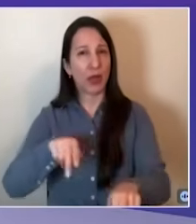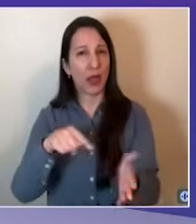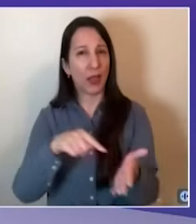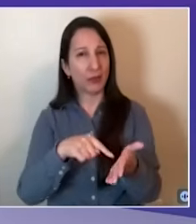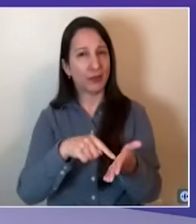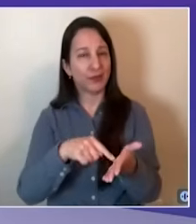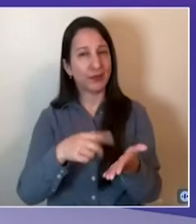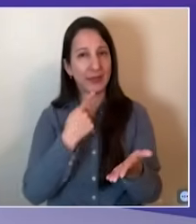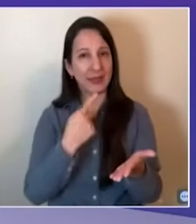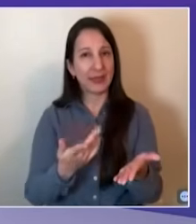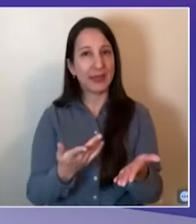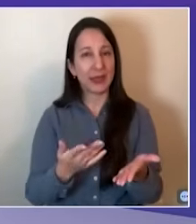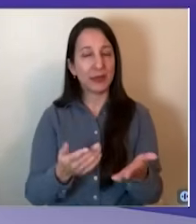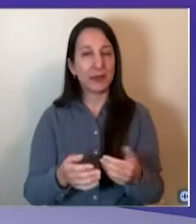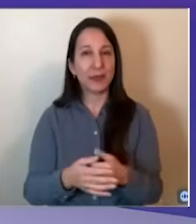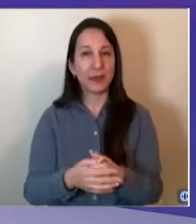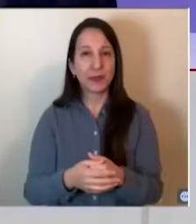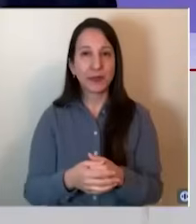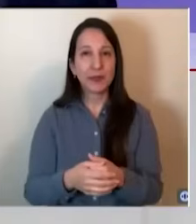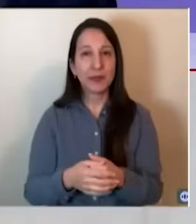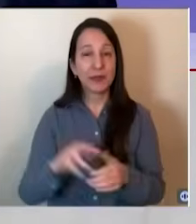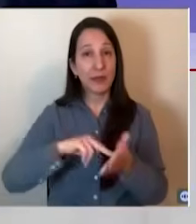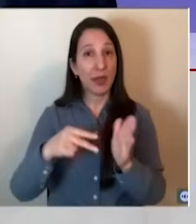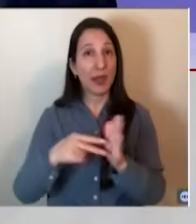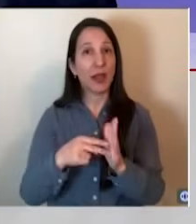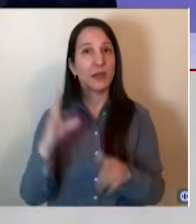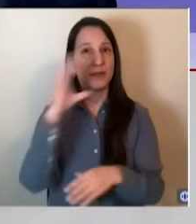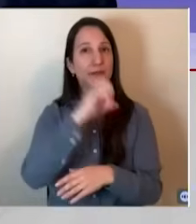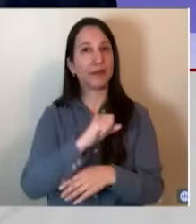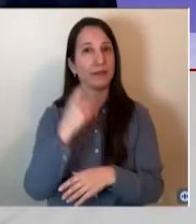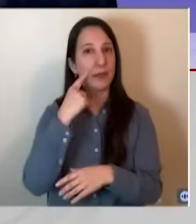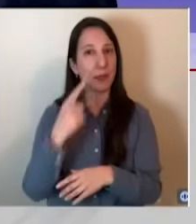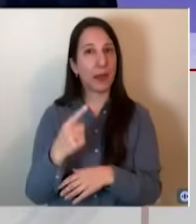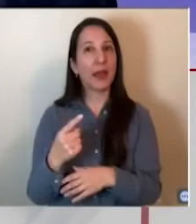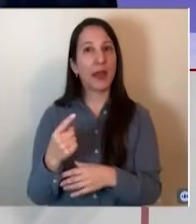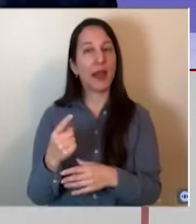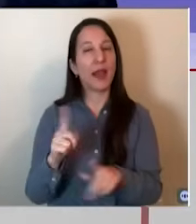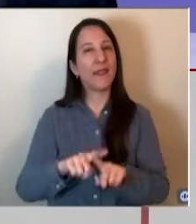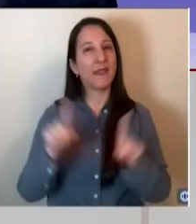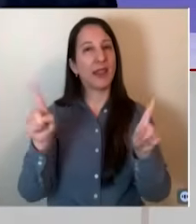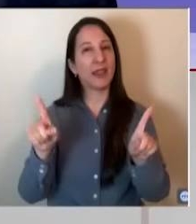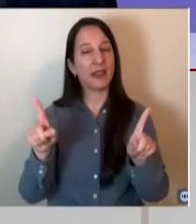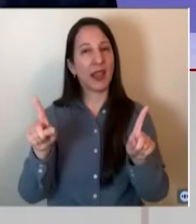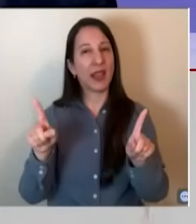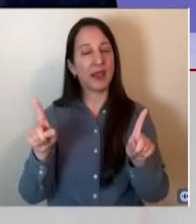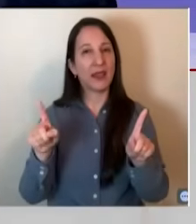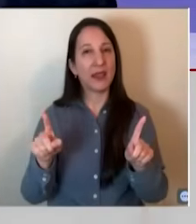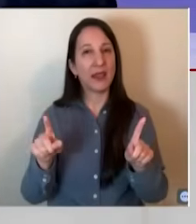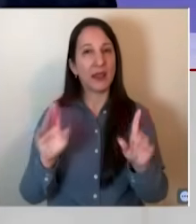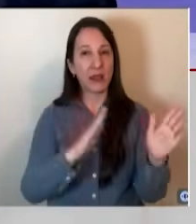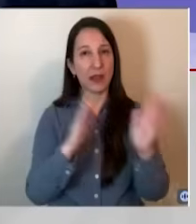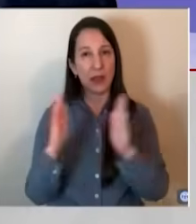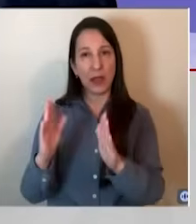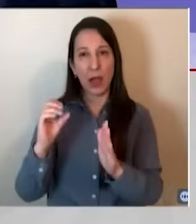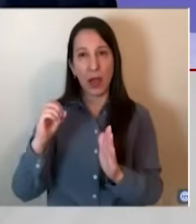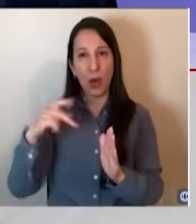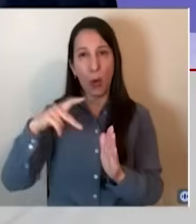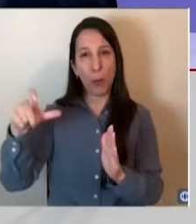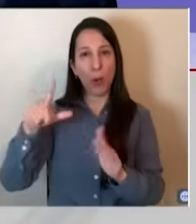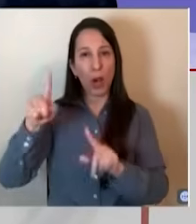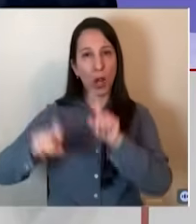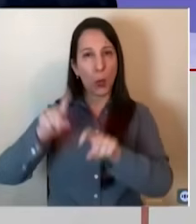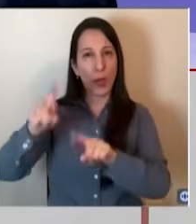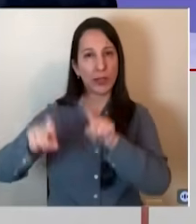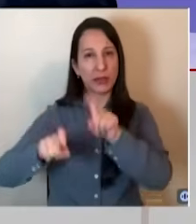Sí. Cosa que vemos completamente diferente en la encuesta que hace Opol, que le da pues